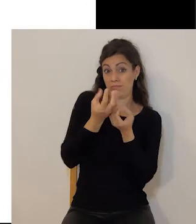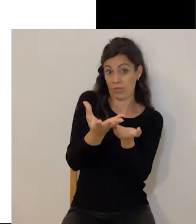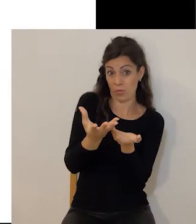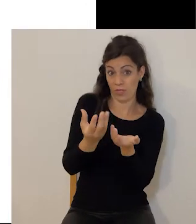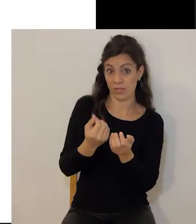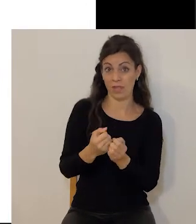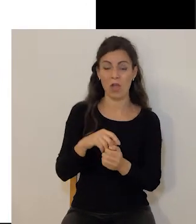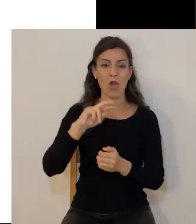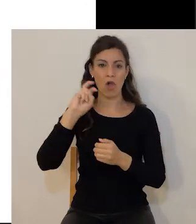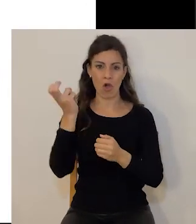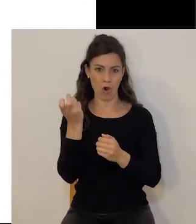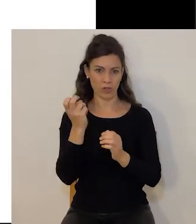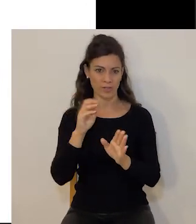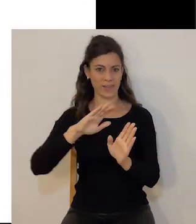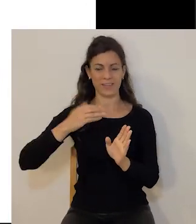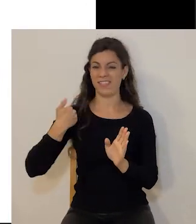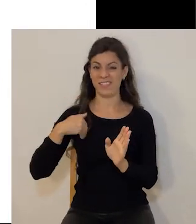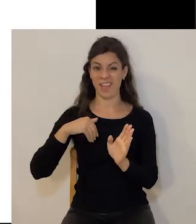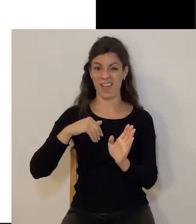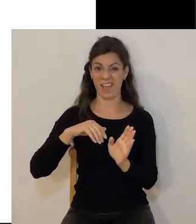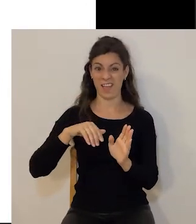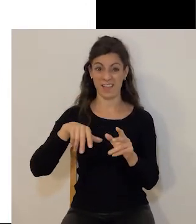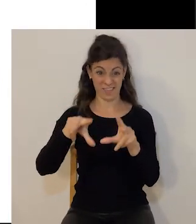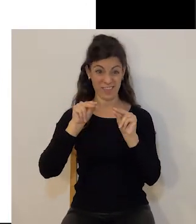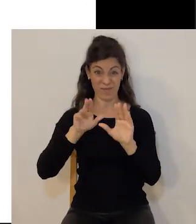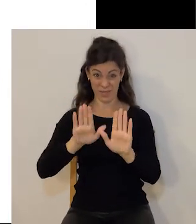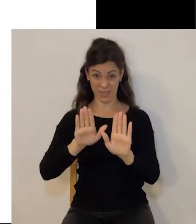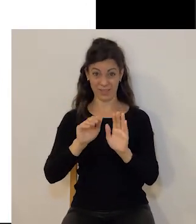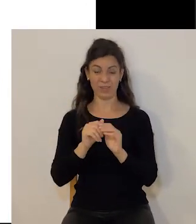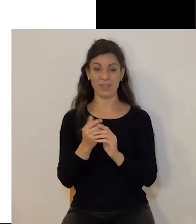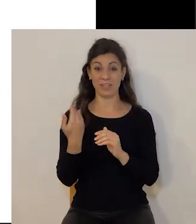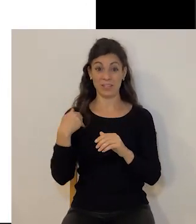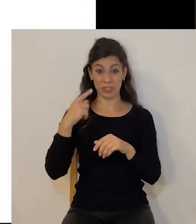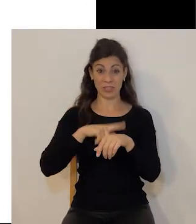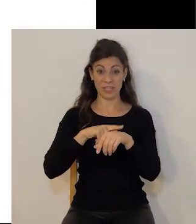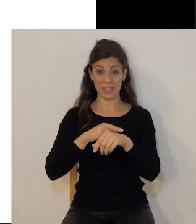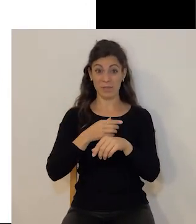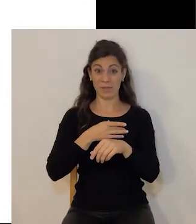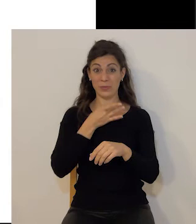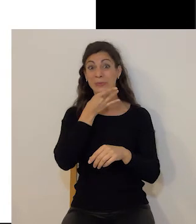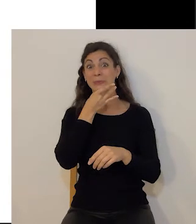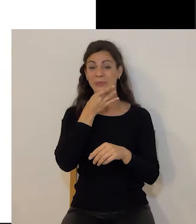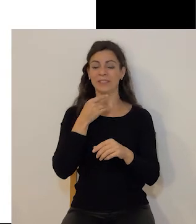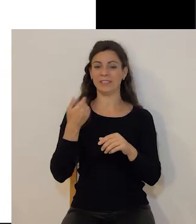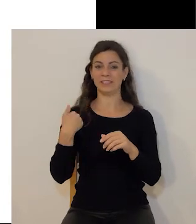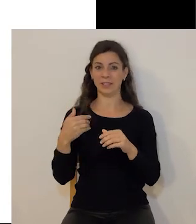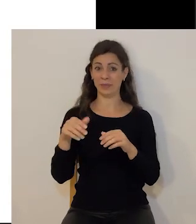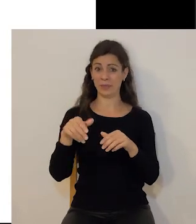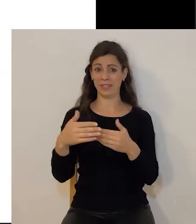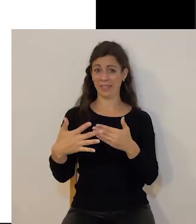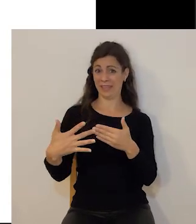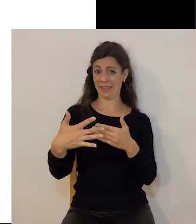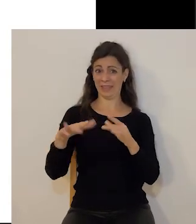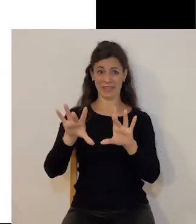Otra, ya estoy terminando. Sé que me salgo un poco de tiempo, enseguida termino, ¿eh? No os preocupéis.